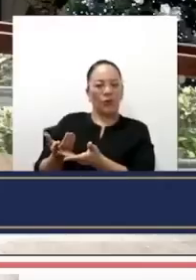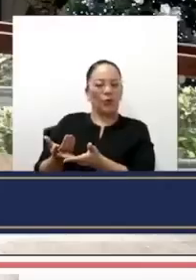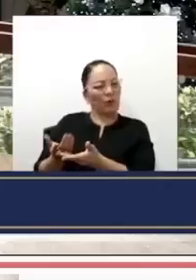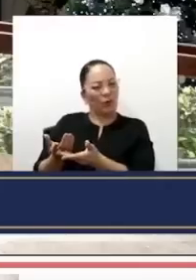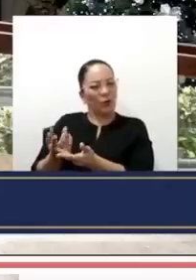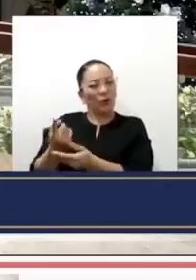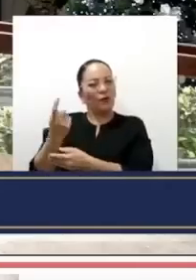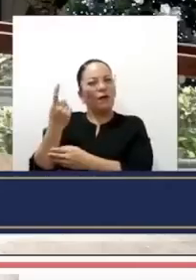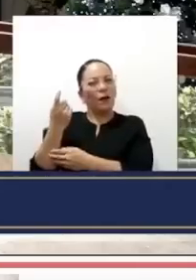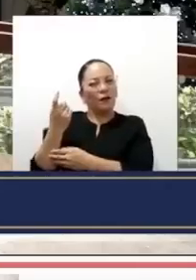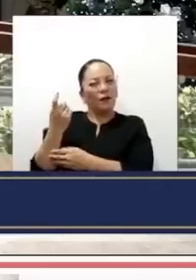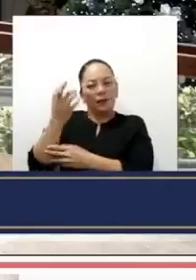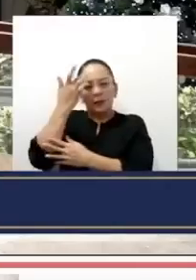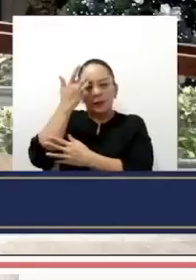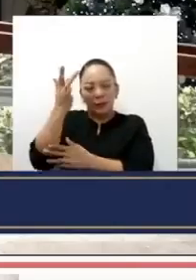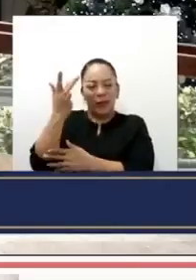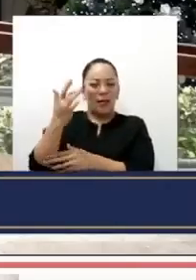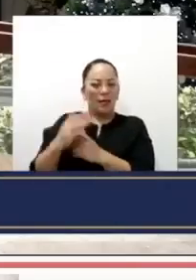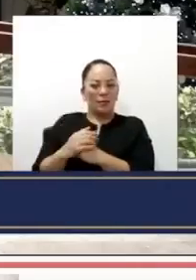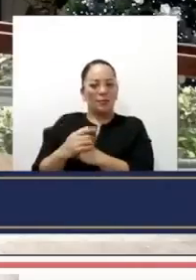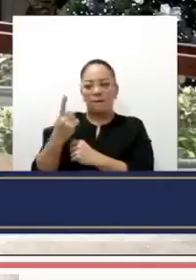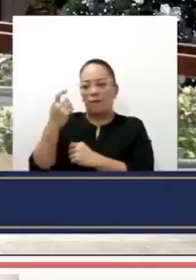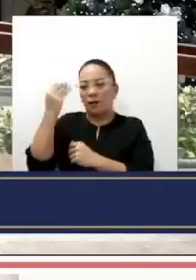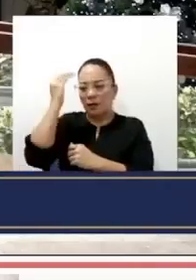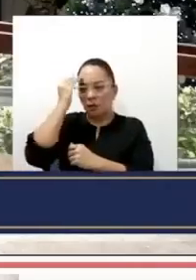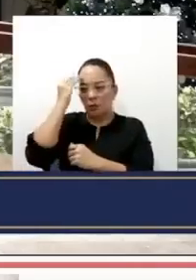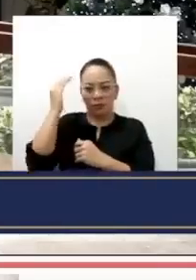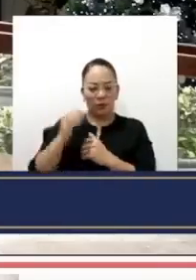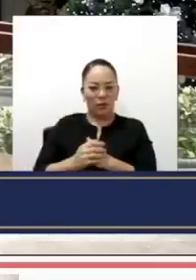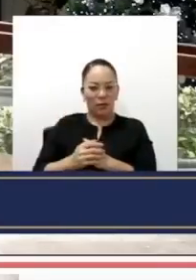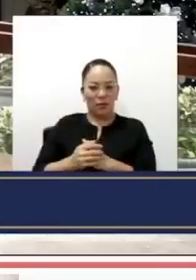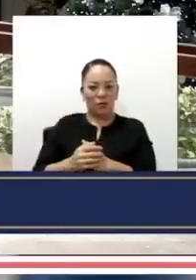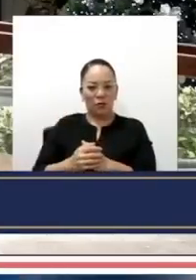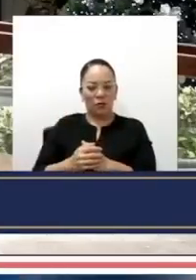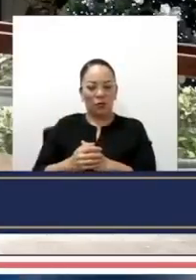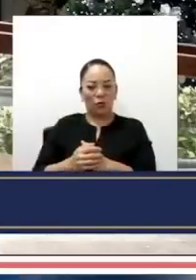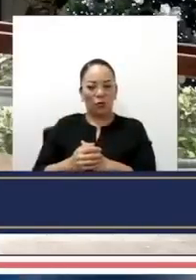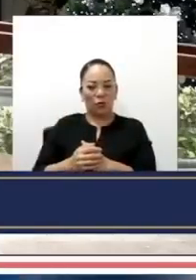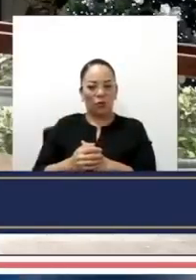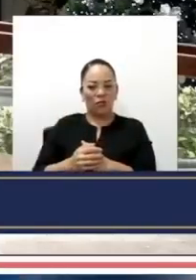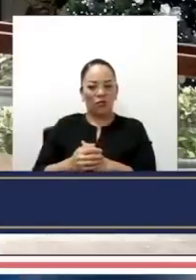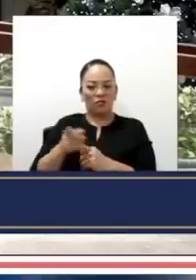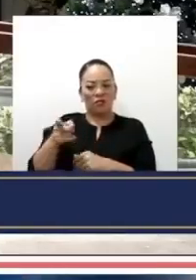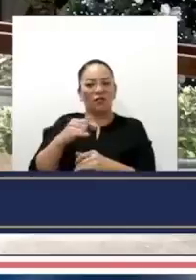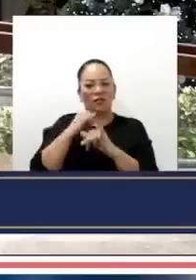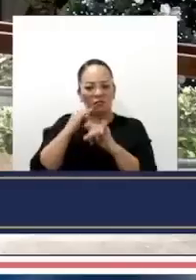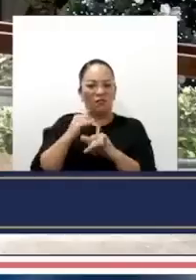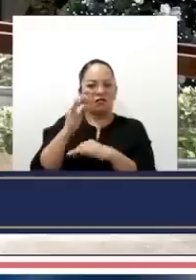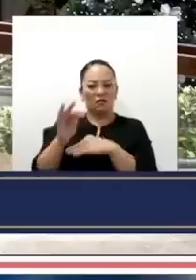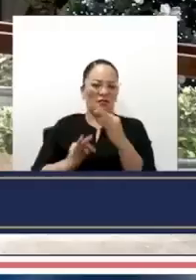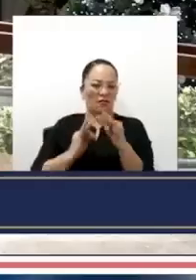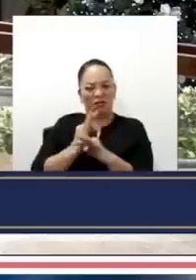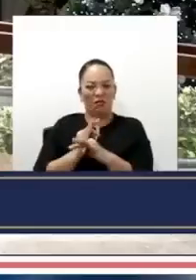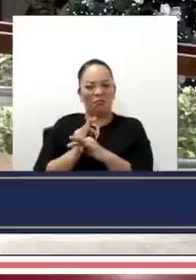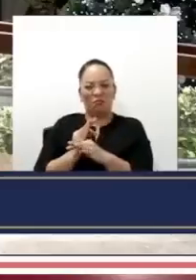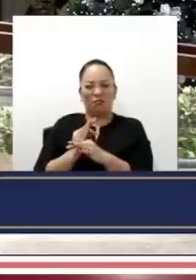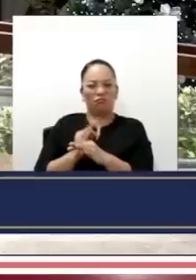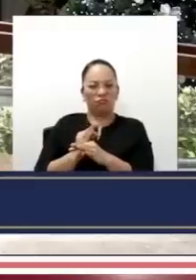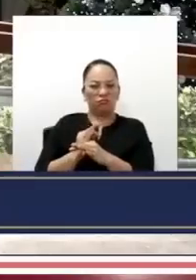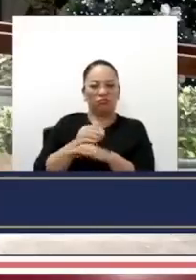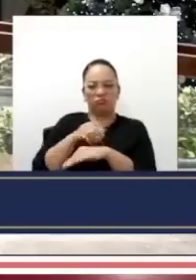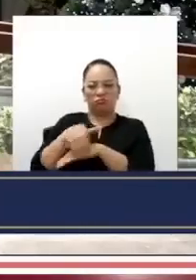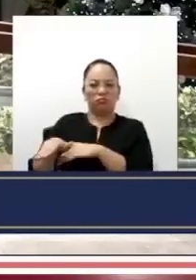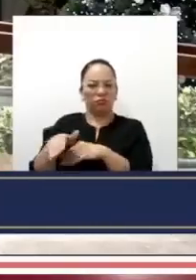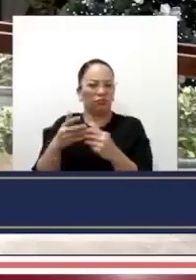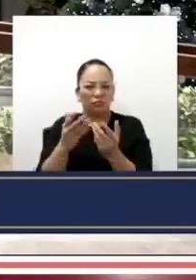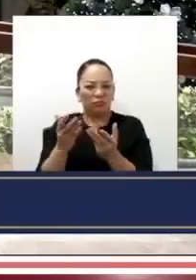falta de inteligencia o de conocimiento para trasladar una demanda, una denuncia de ese tipo. Pero